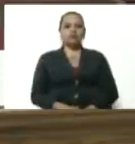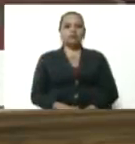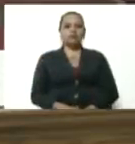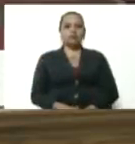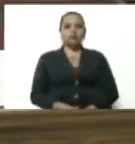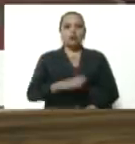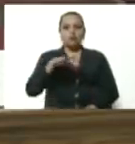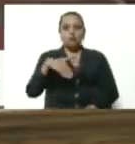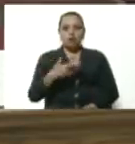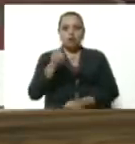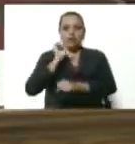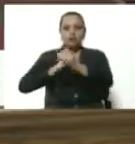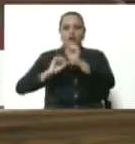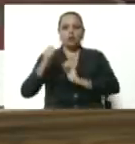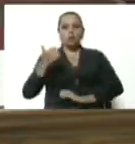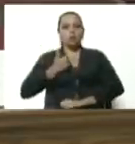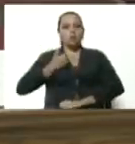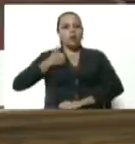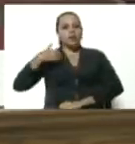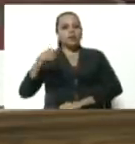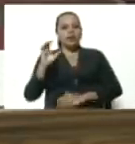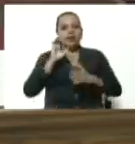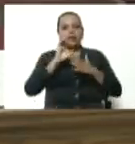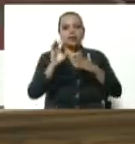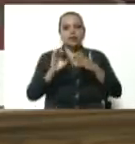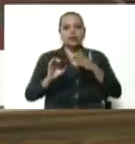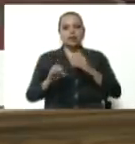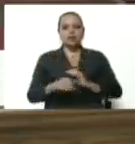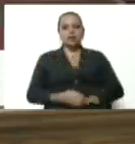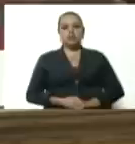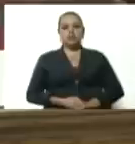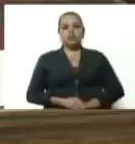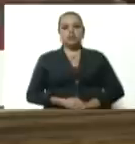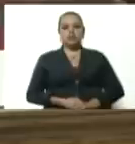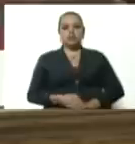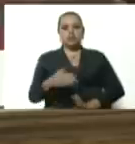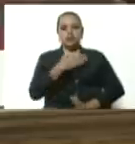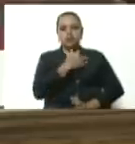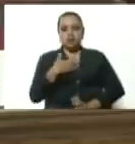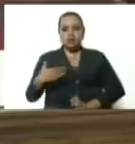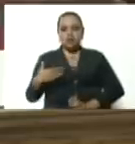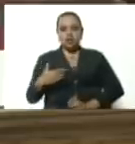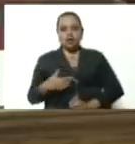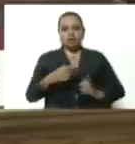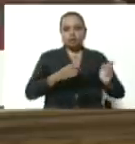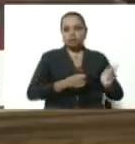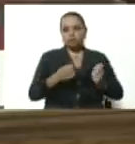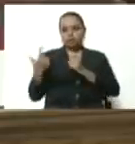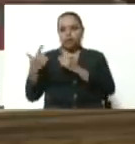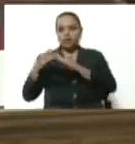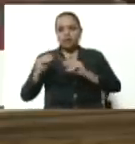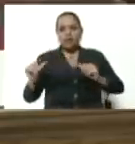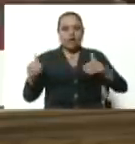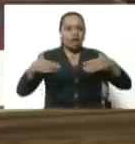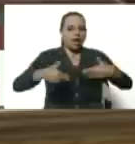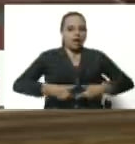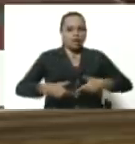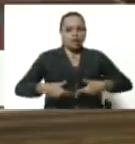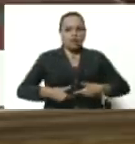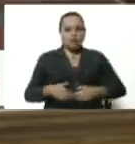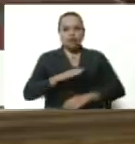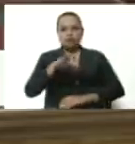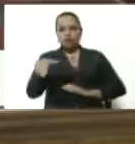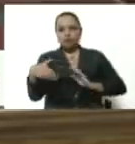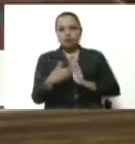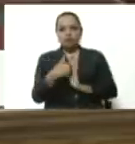para enfrentar cualquier estrategia o táctica que pretenda echar por tierra los esfuerzos de